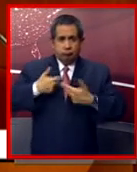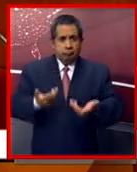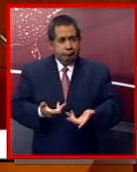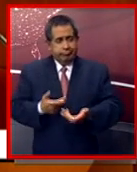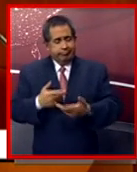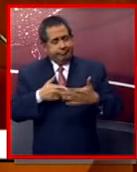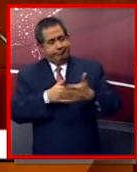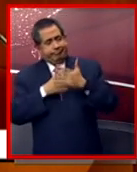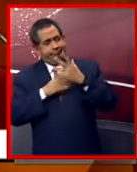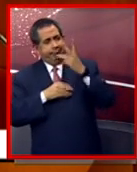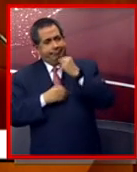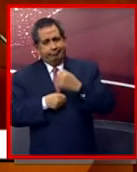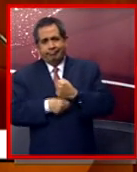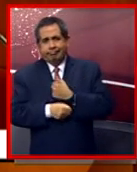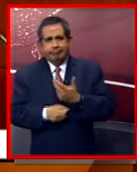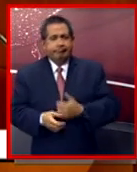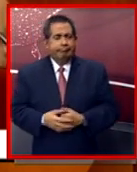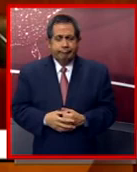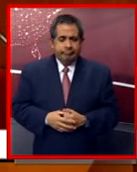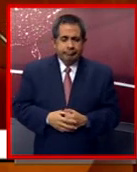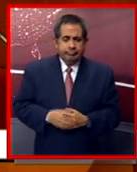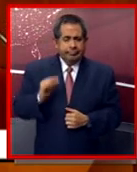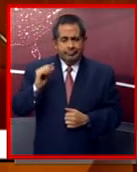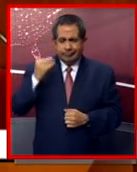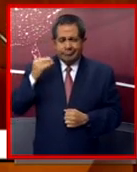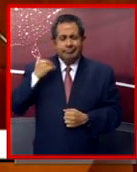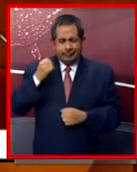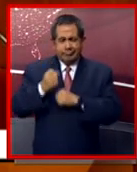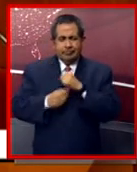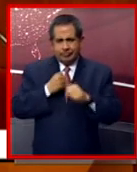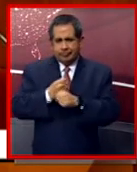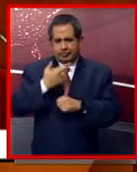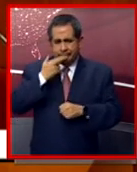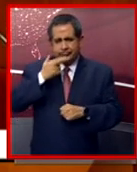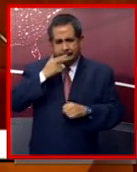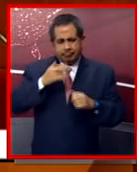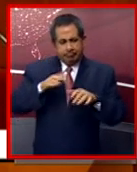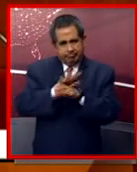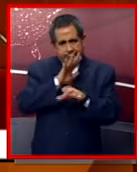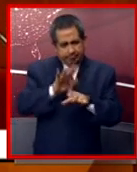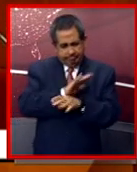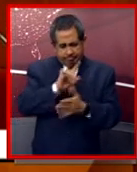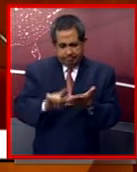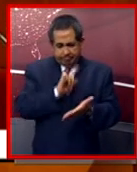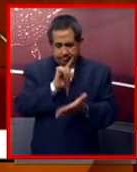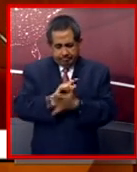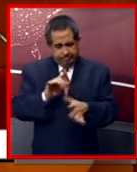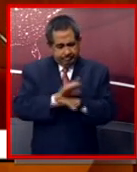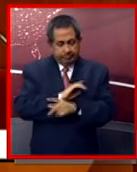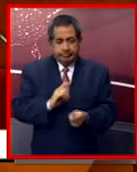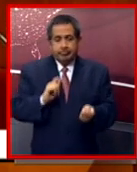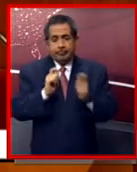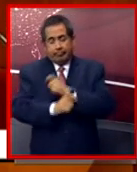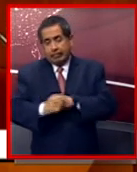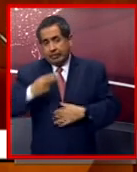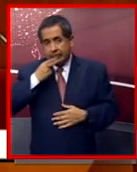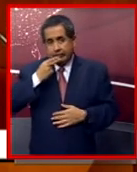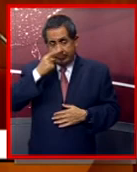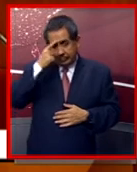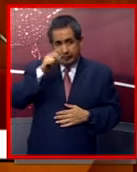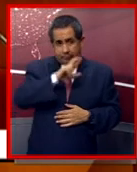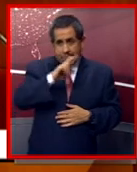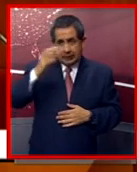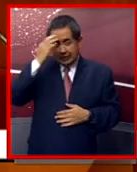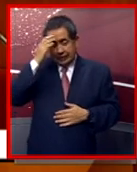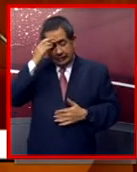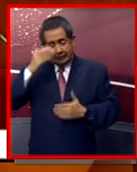o de liderazgo. Aunque en los últimos años hemos llevado a cabo reformas que han contribuido al reconocimiento